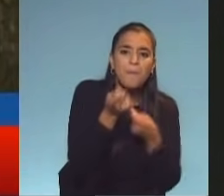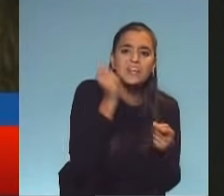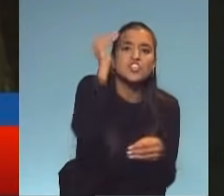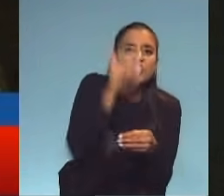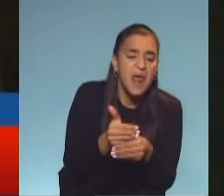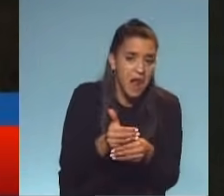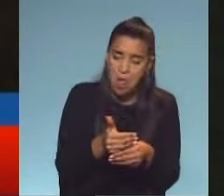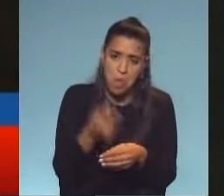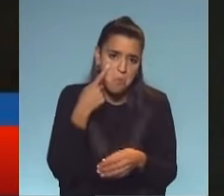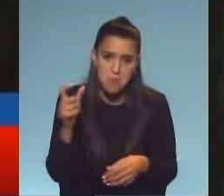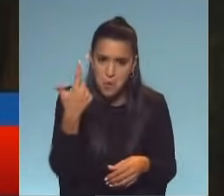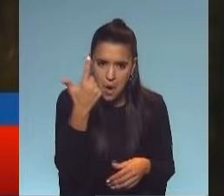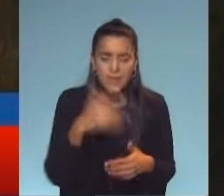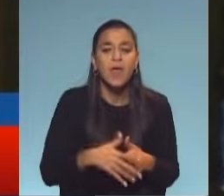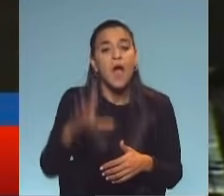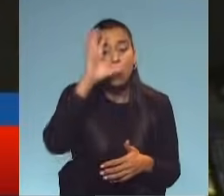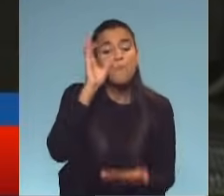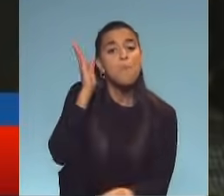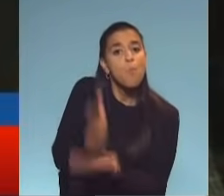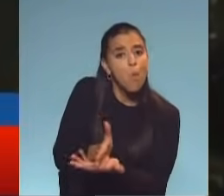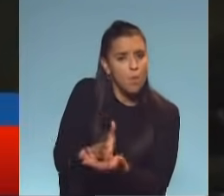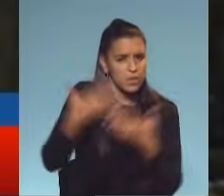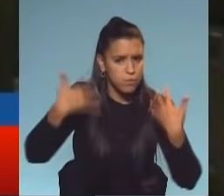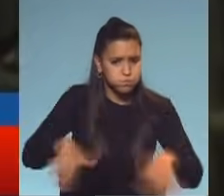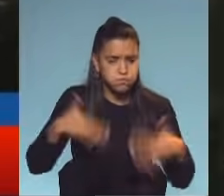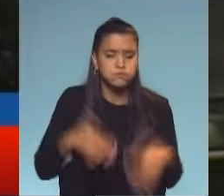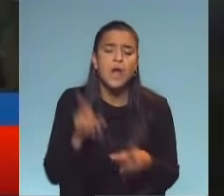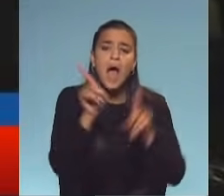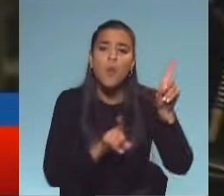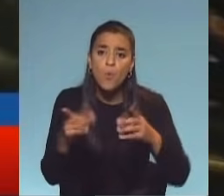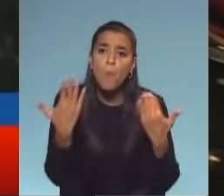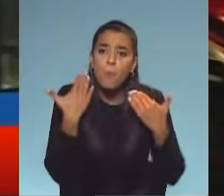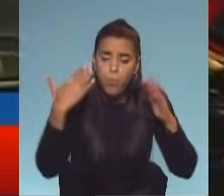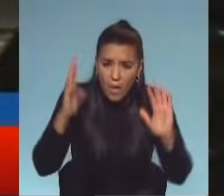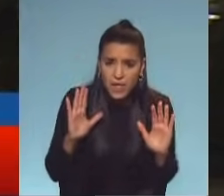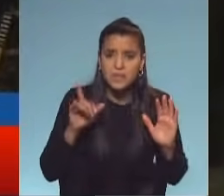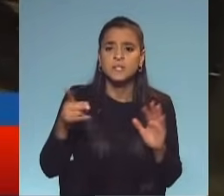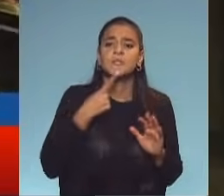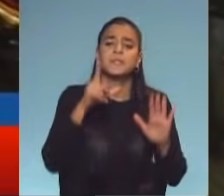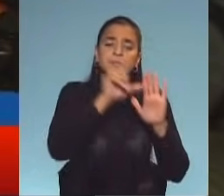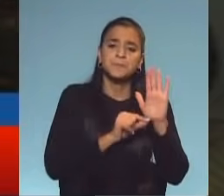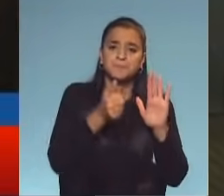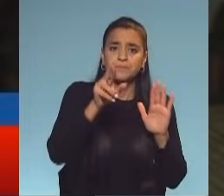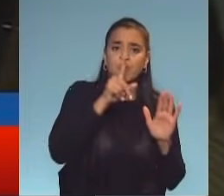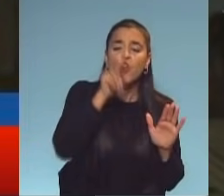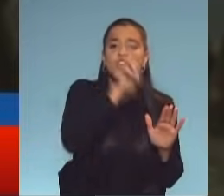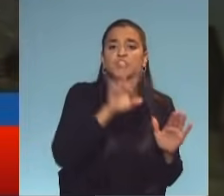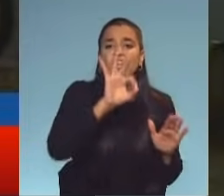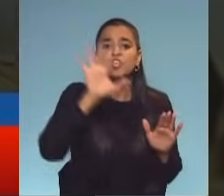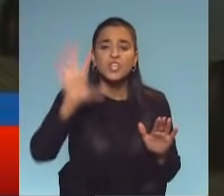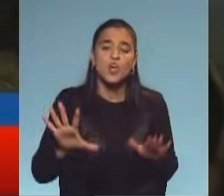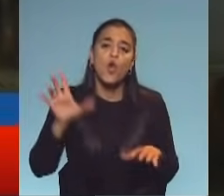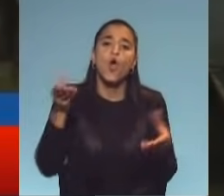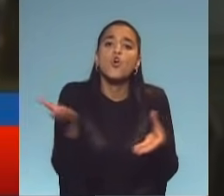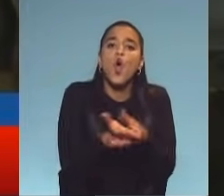cerrado. Recordemos también que hay multas muy altas y hasta en algunos casos puede implementarse el artículo 205 del Código